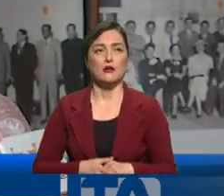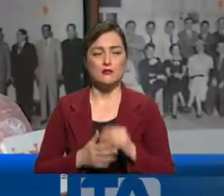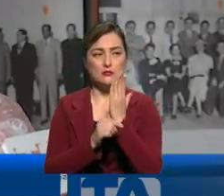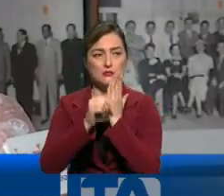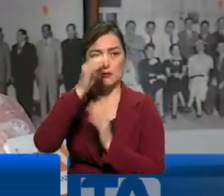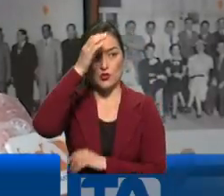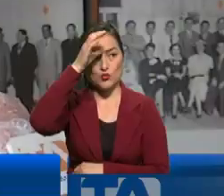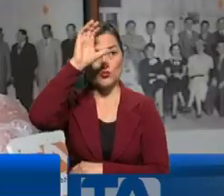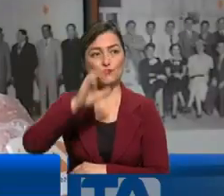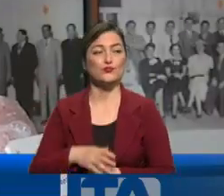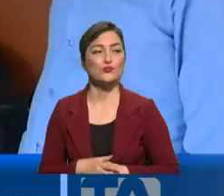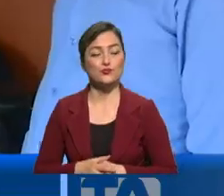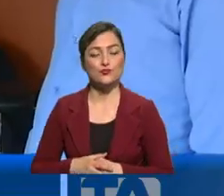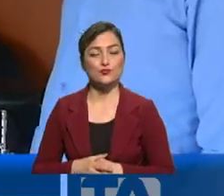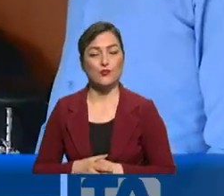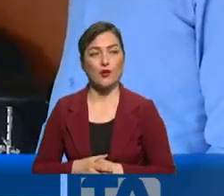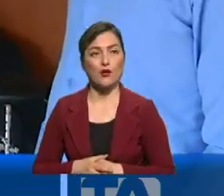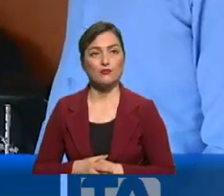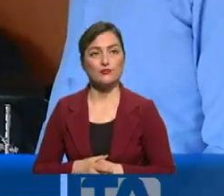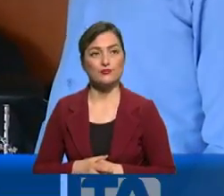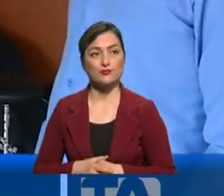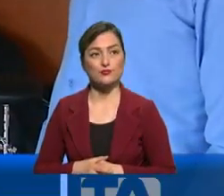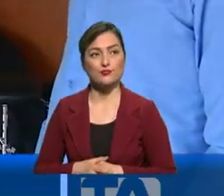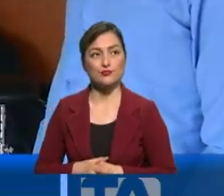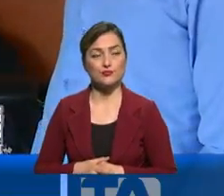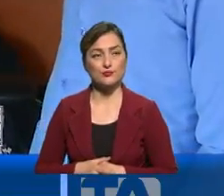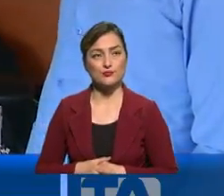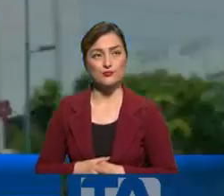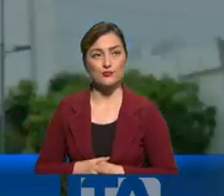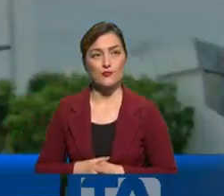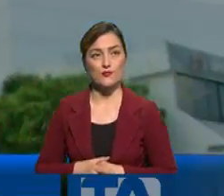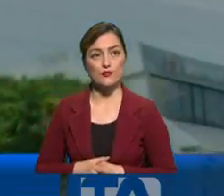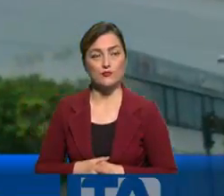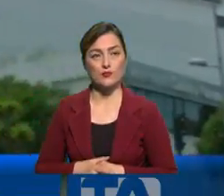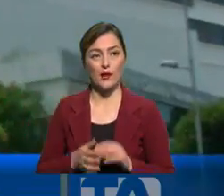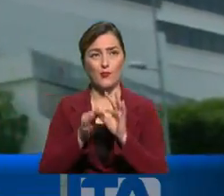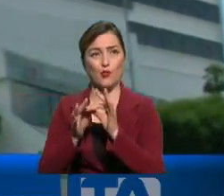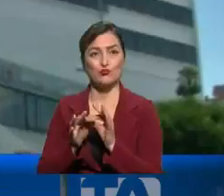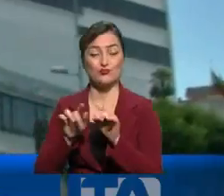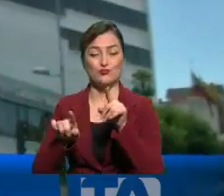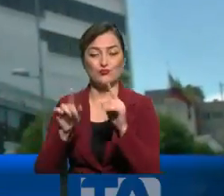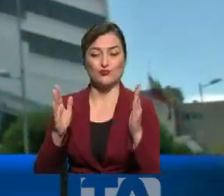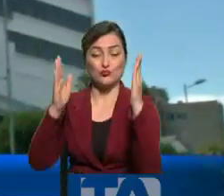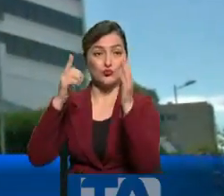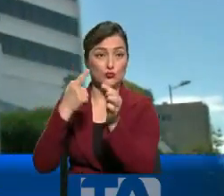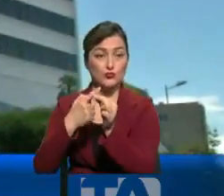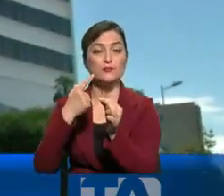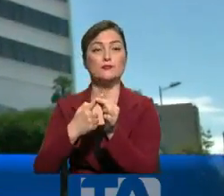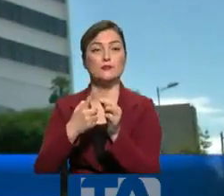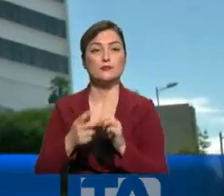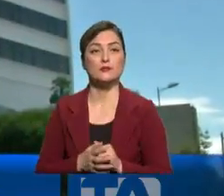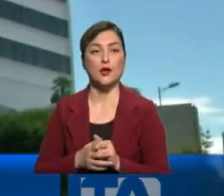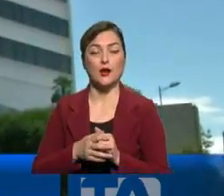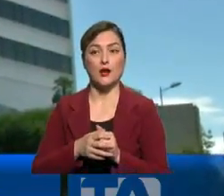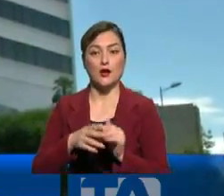Cultura recibe hace varios años. La situación de este edificio no es extraordinaria. De hecho, muchos edificios quiteños no